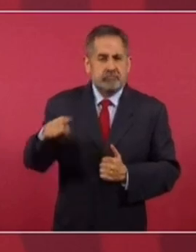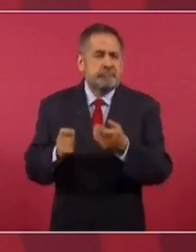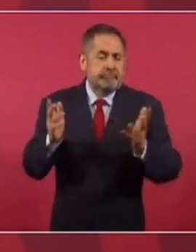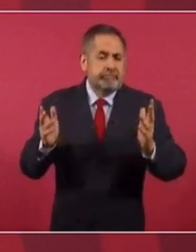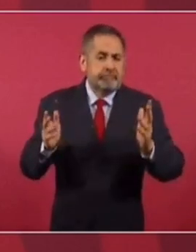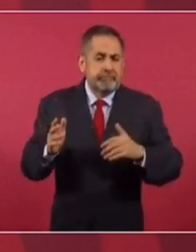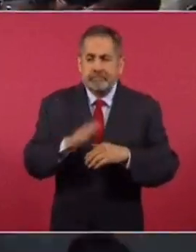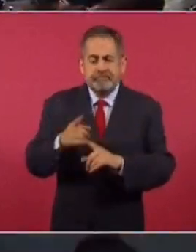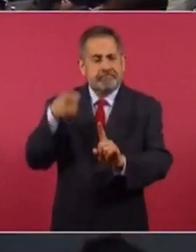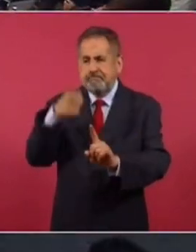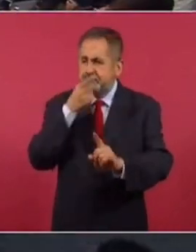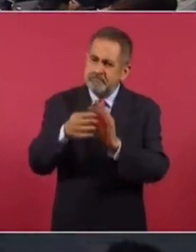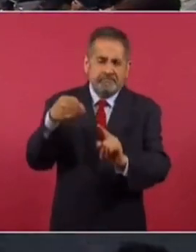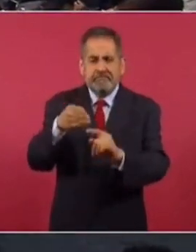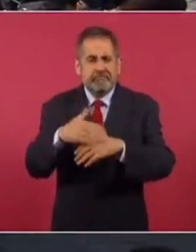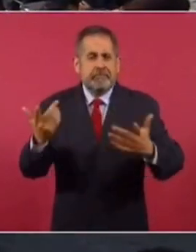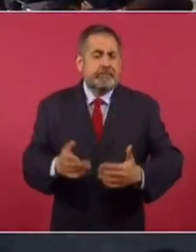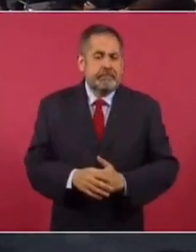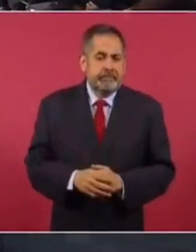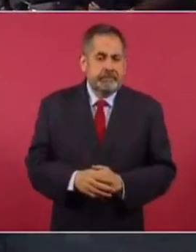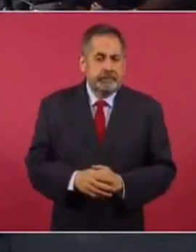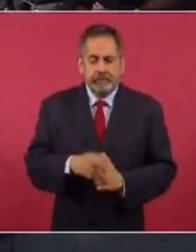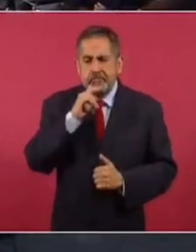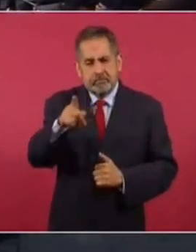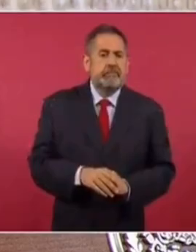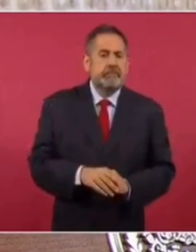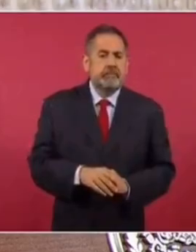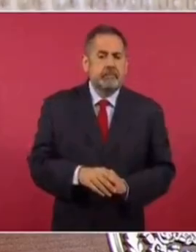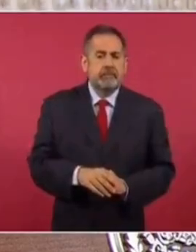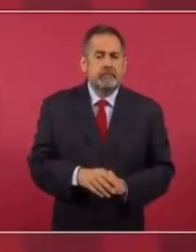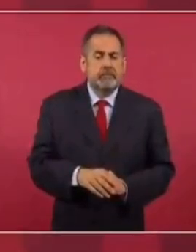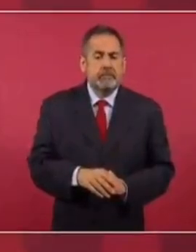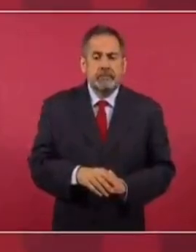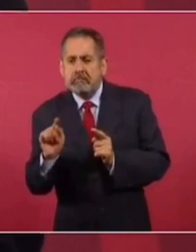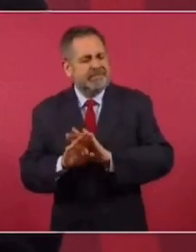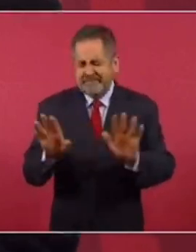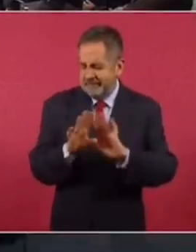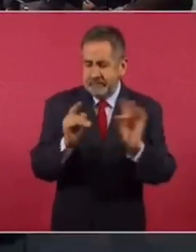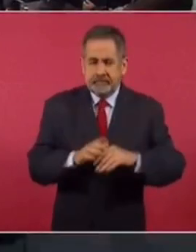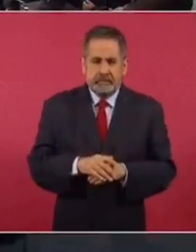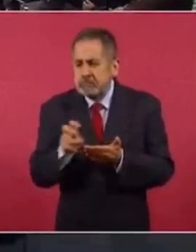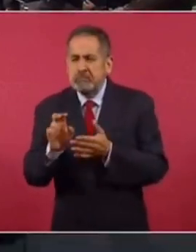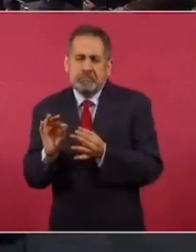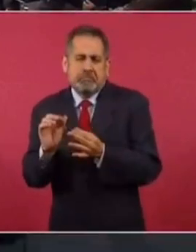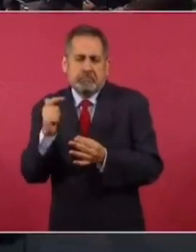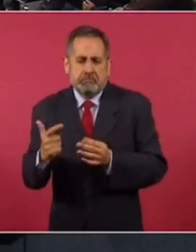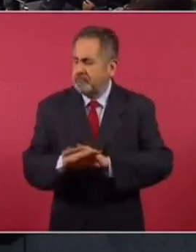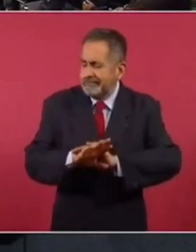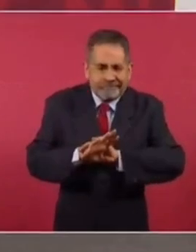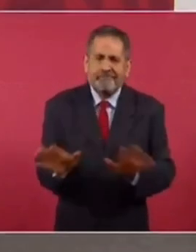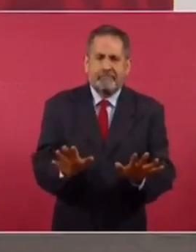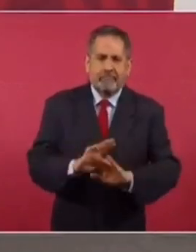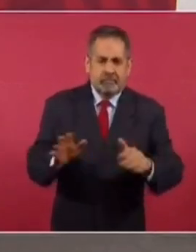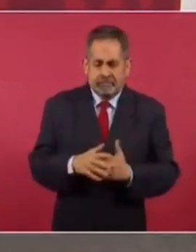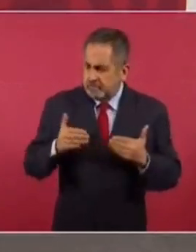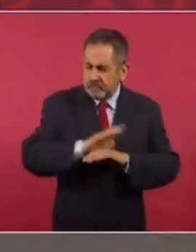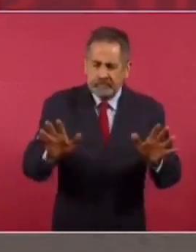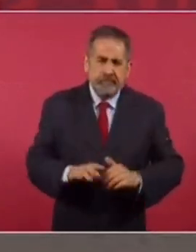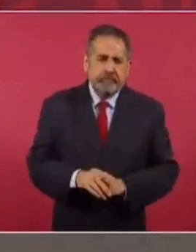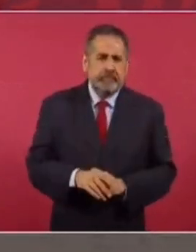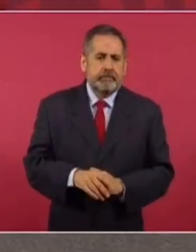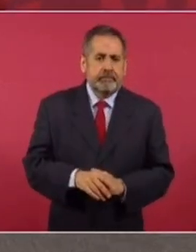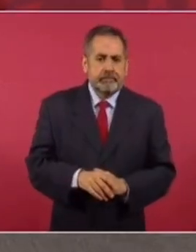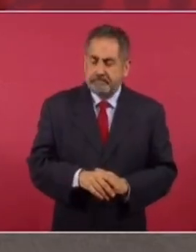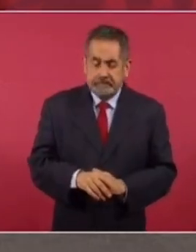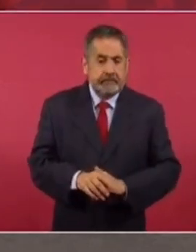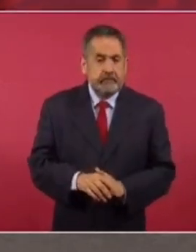franqueza? ¿Por qué tan directo? ¿Por qué no se matiza? ¿Sin matiz? ¿Sin medias tintas? Porque eso va a ayudar mucho hacia adelante.